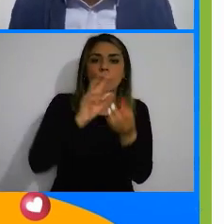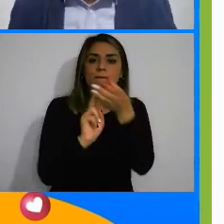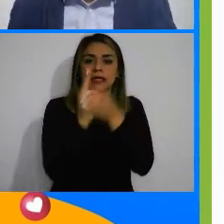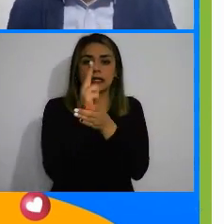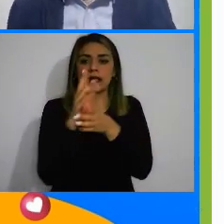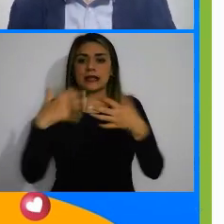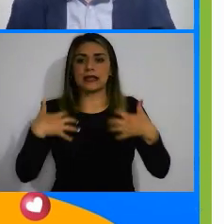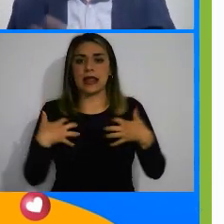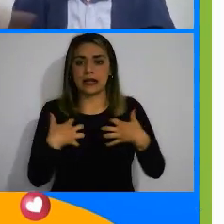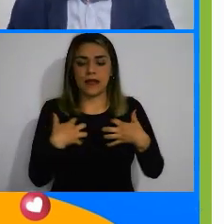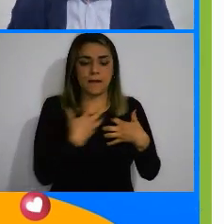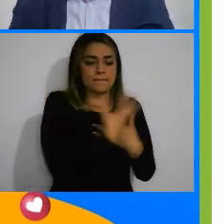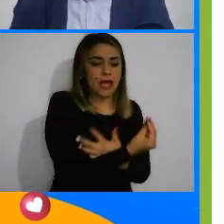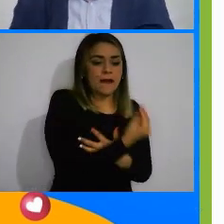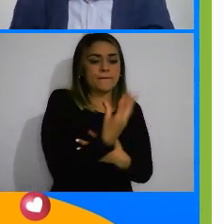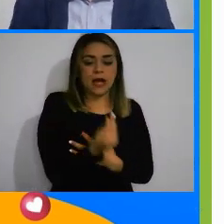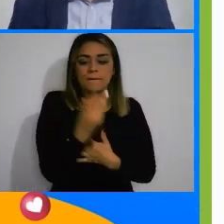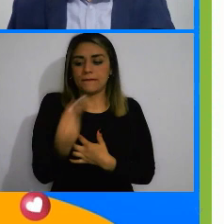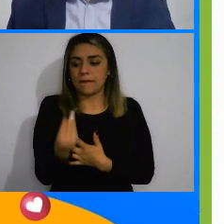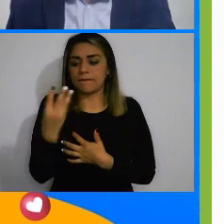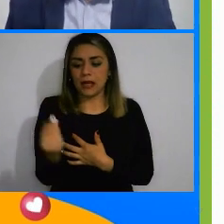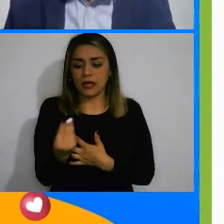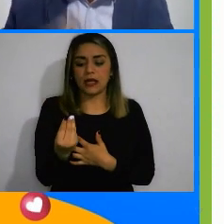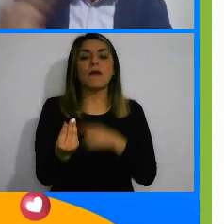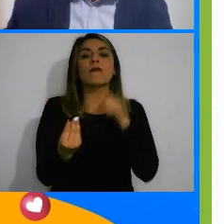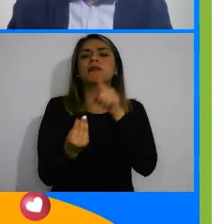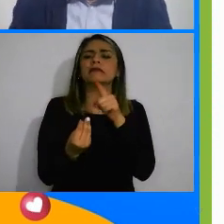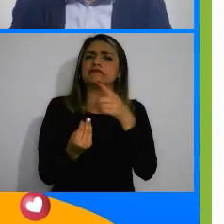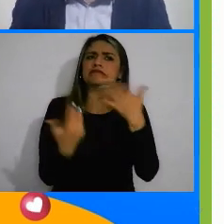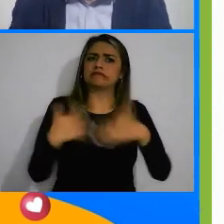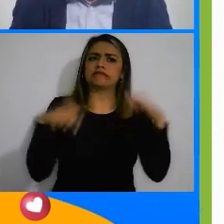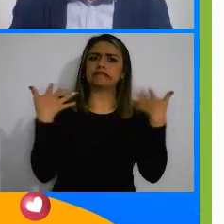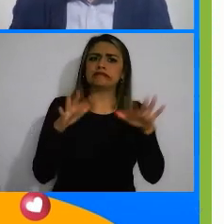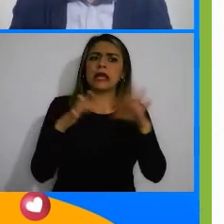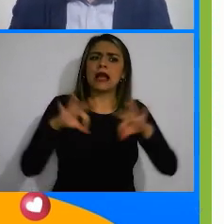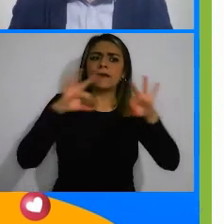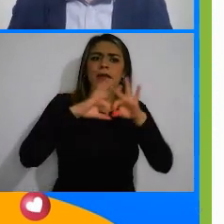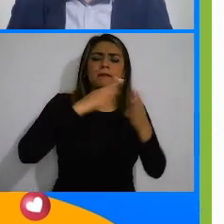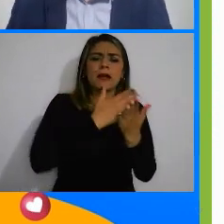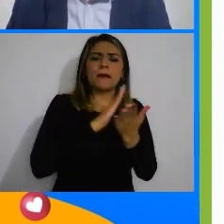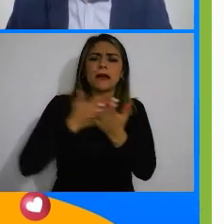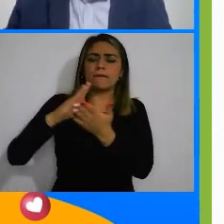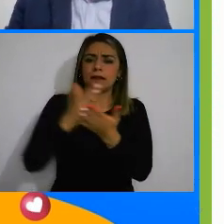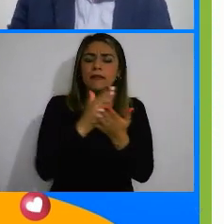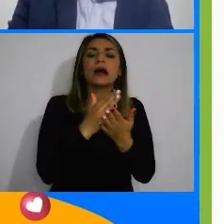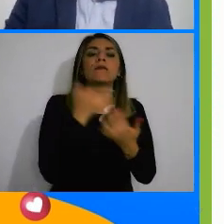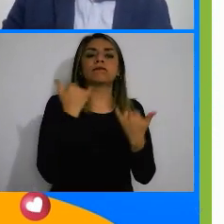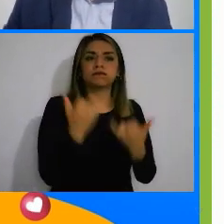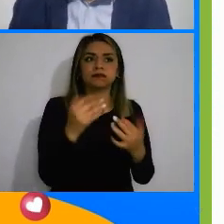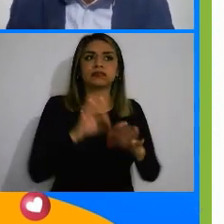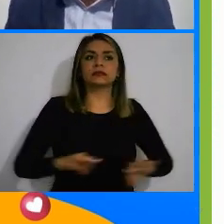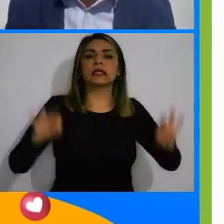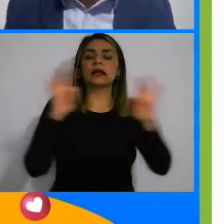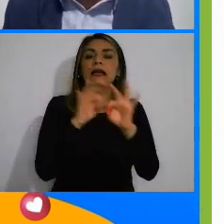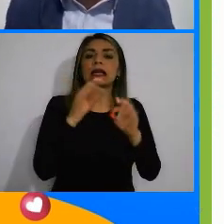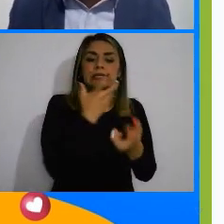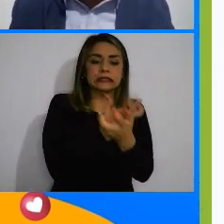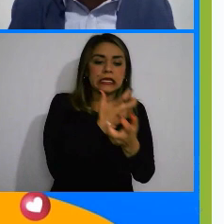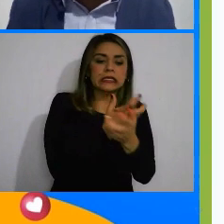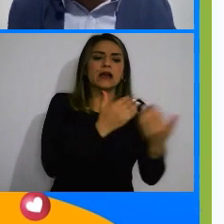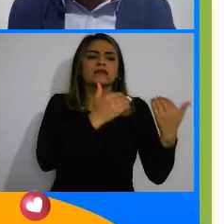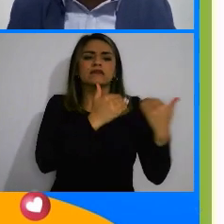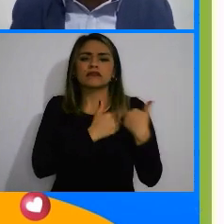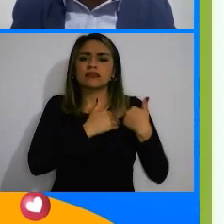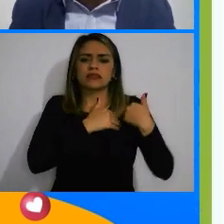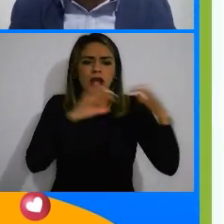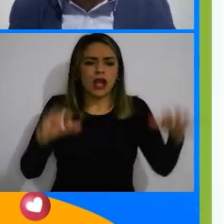animales. Y ahí viene una interesantísima división, ¿sí? Que es la ciencia que se encarga de hacer toda